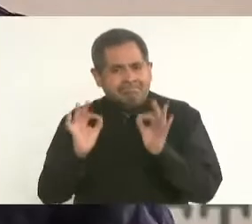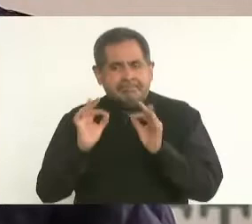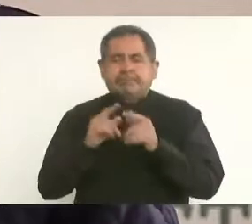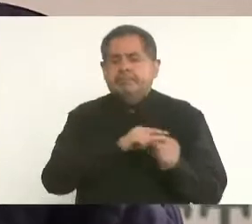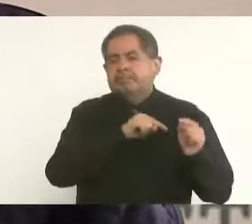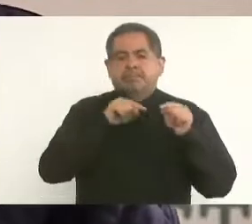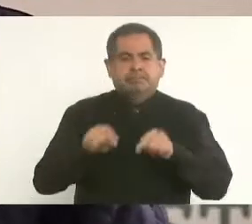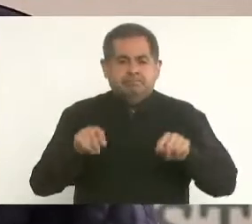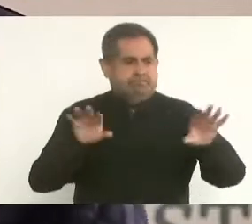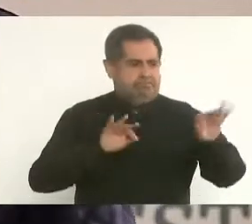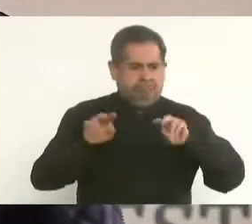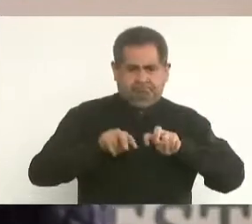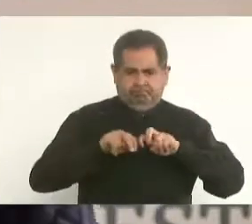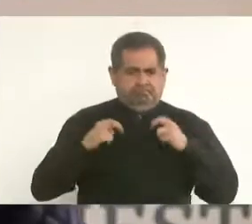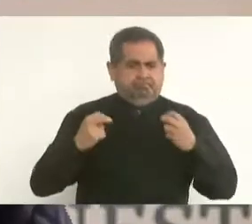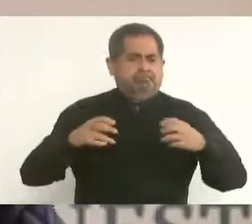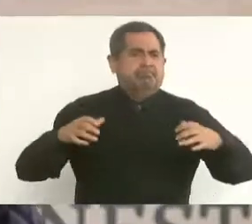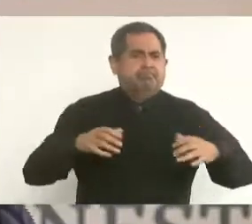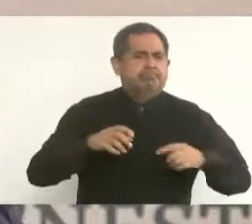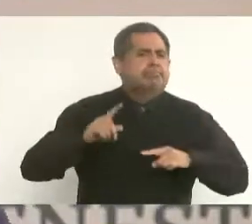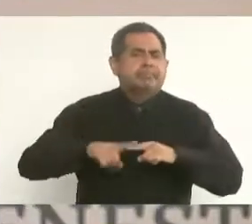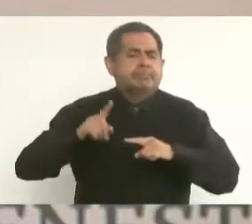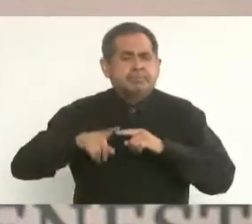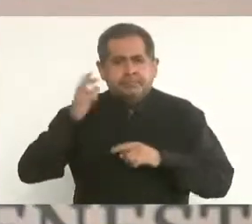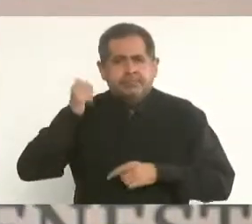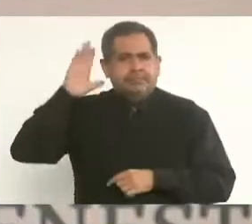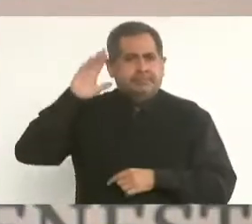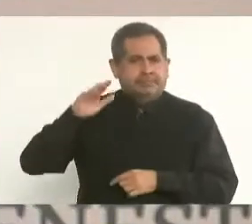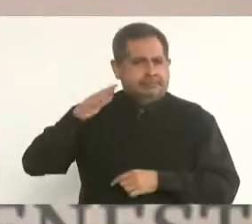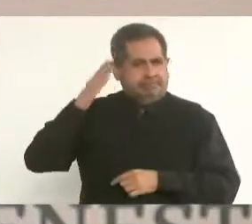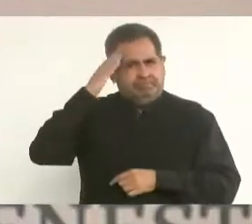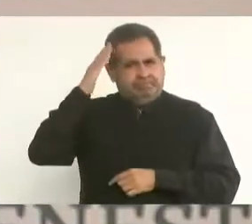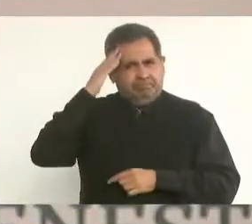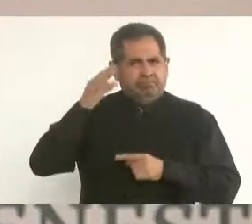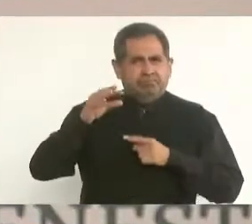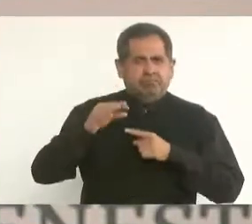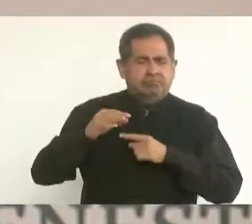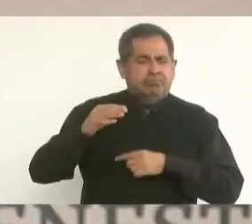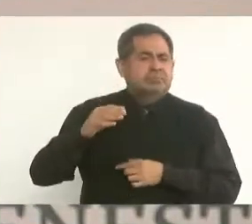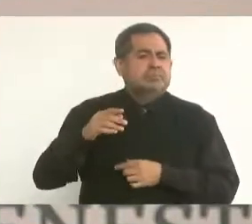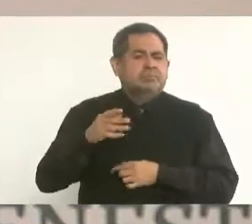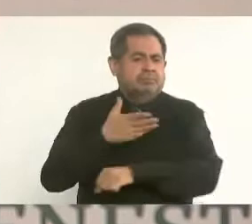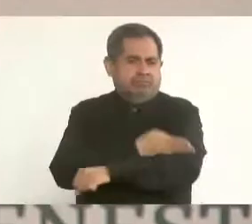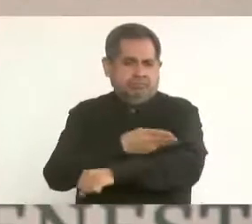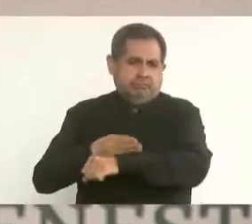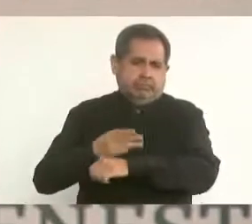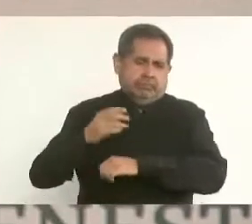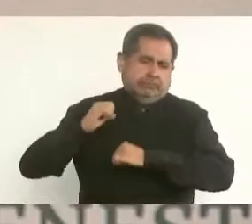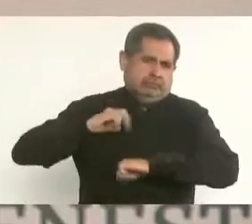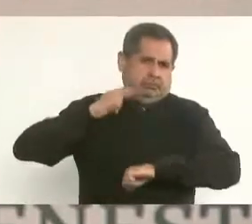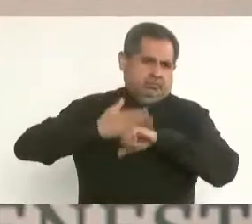el entonces dirigente de la revolución, Francisco I. Madero,